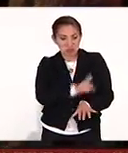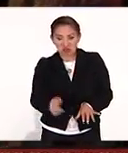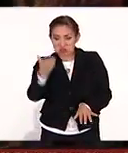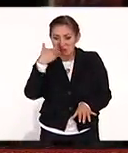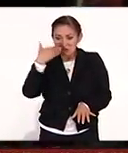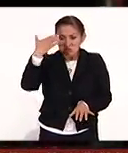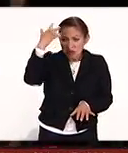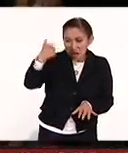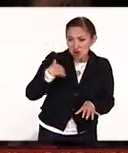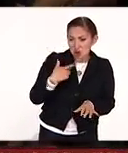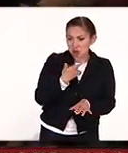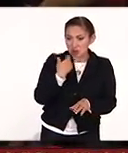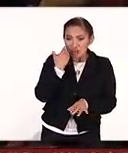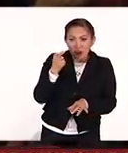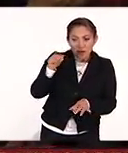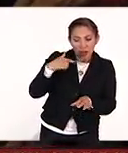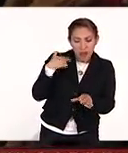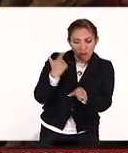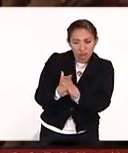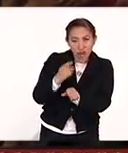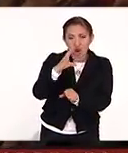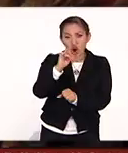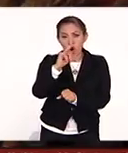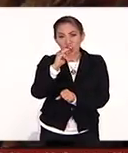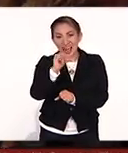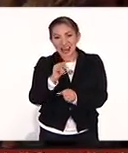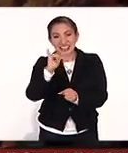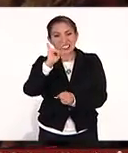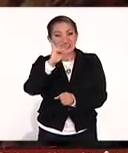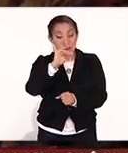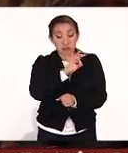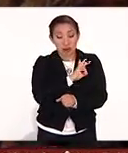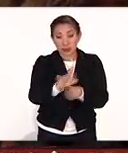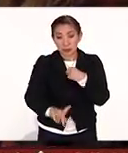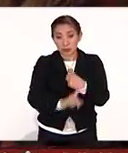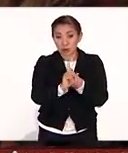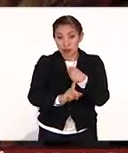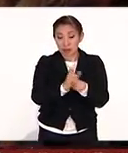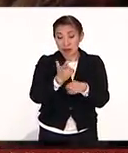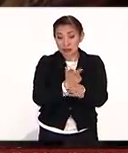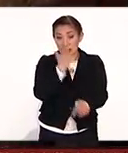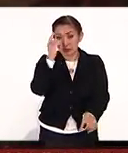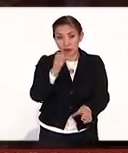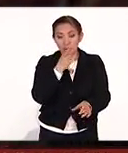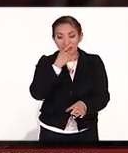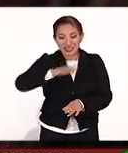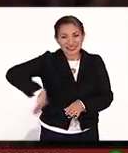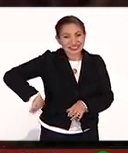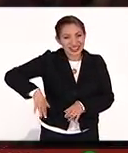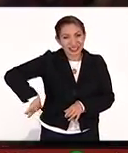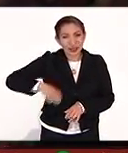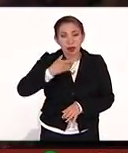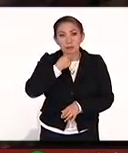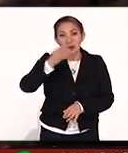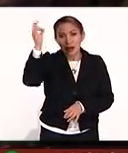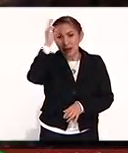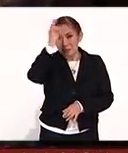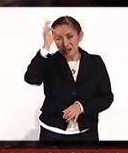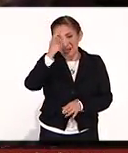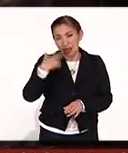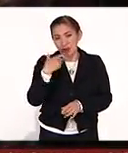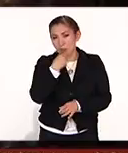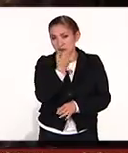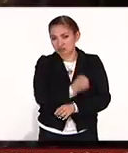musulmán, a lo que tenga que ver con el Corán, con el Islam, puede generar problemas muy serios, como lo señalaba el filósofo e